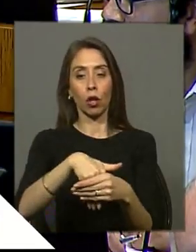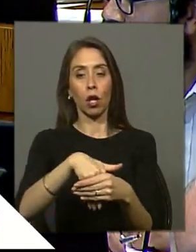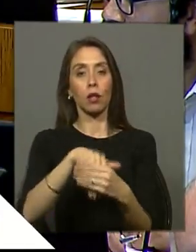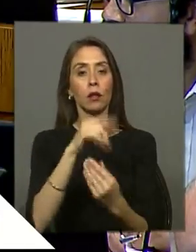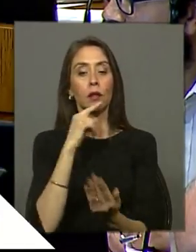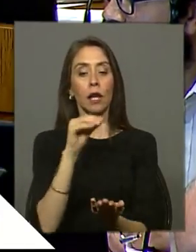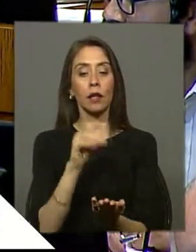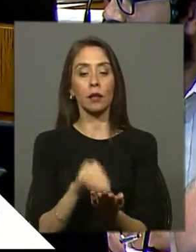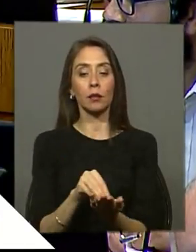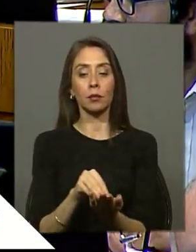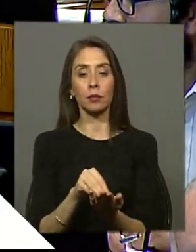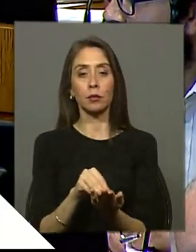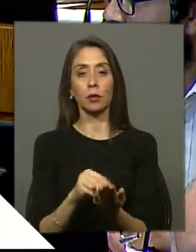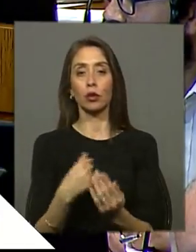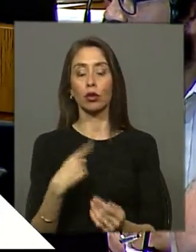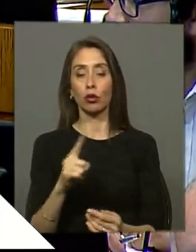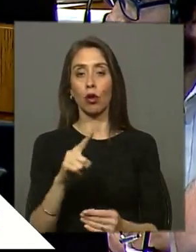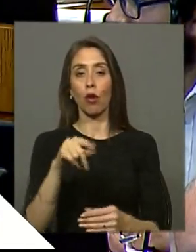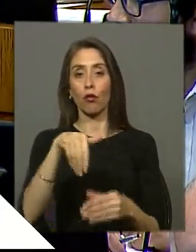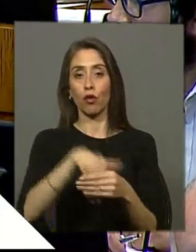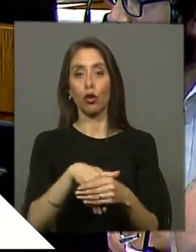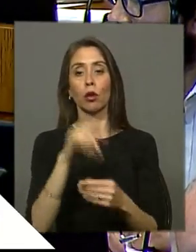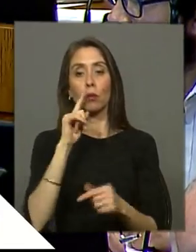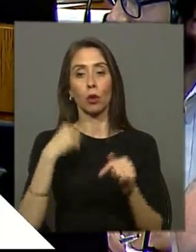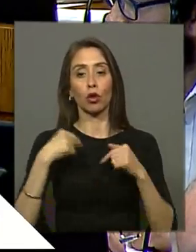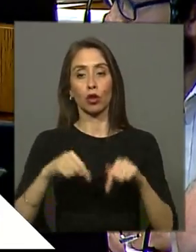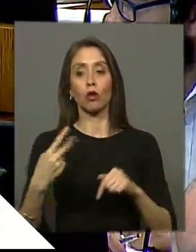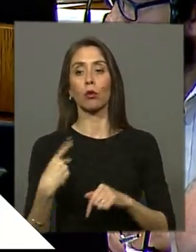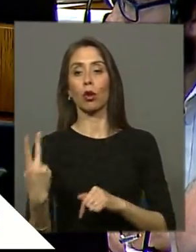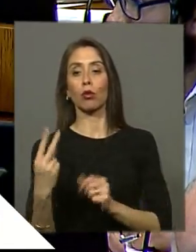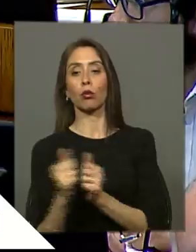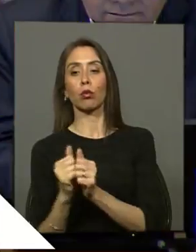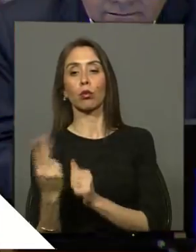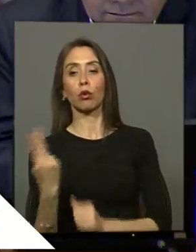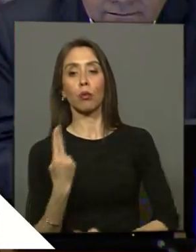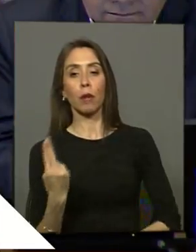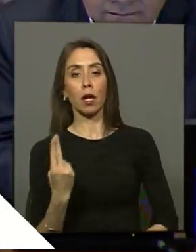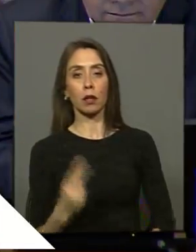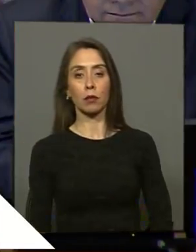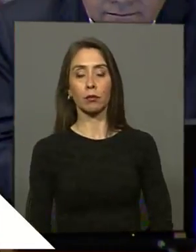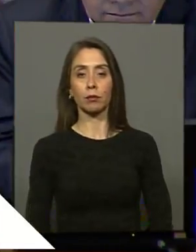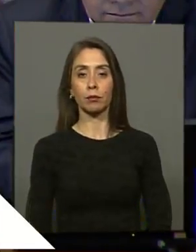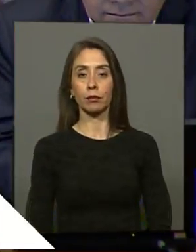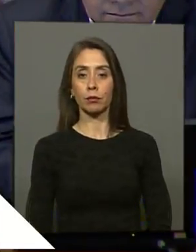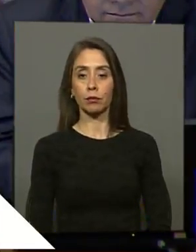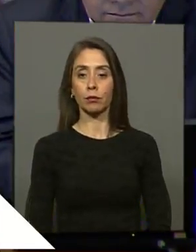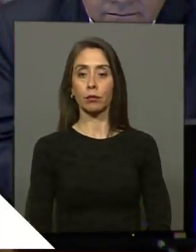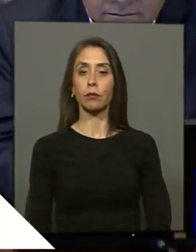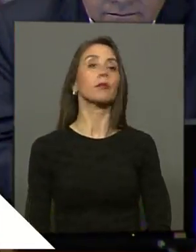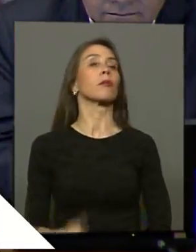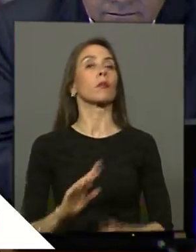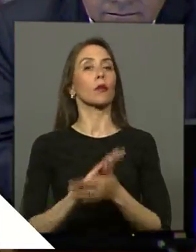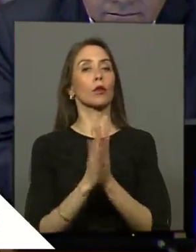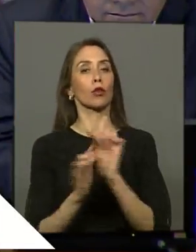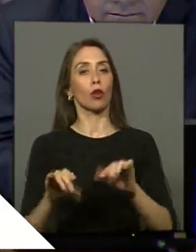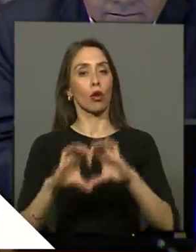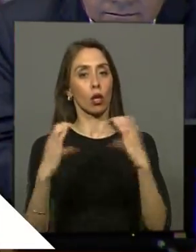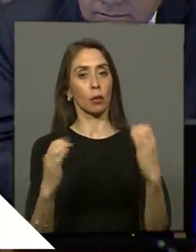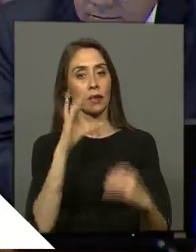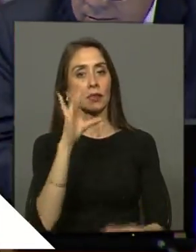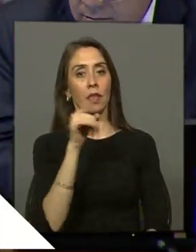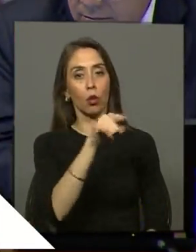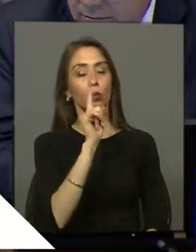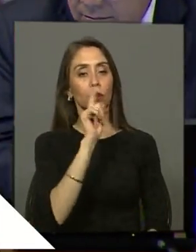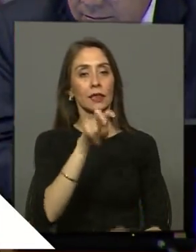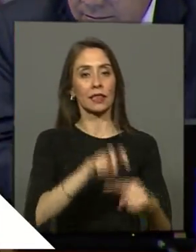quede constancia que no vote estando presente porque estoy pareado yo tengo diputado tengo la sensación que toda la corporación se ha dado cuenta que